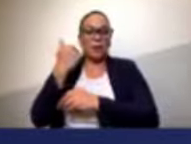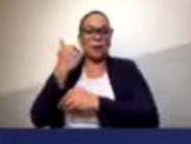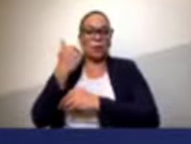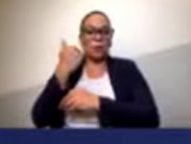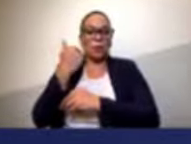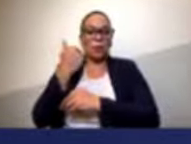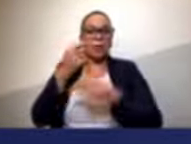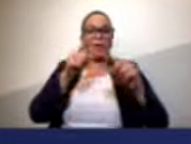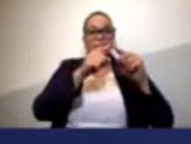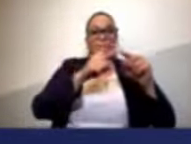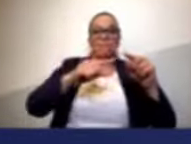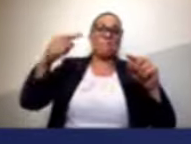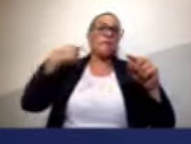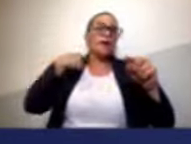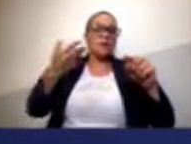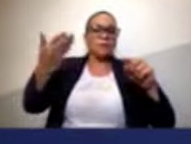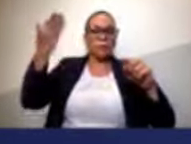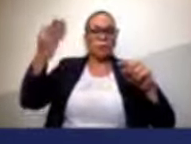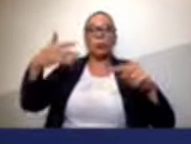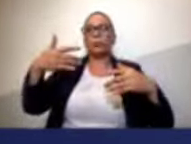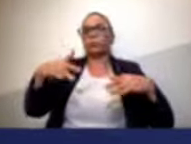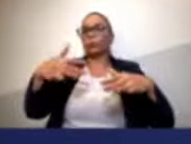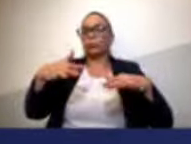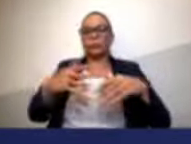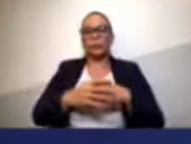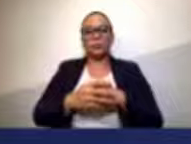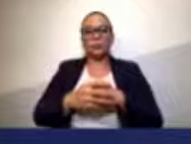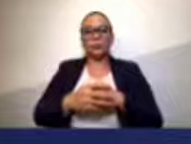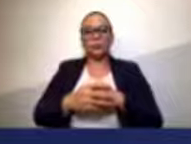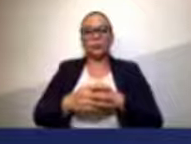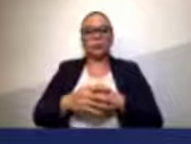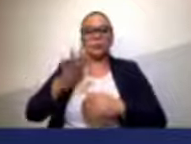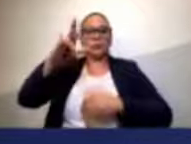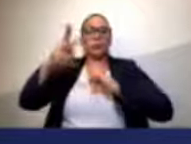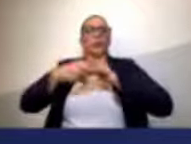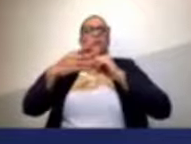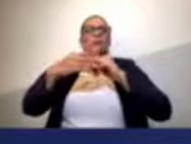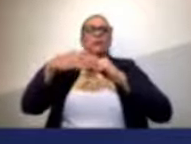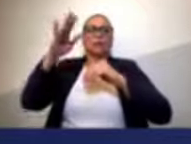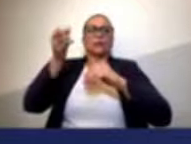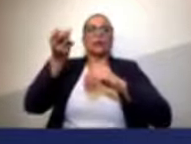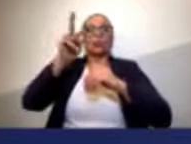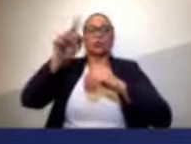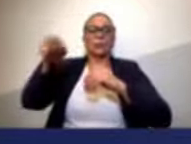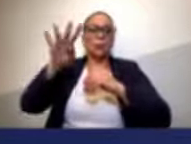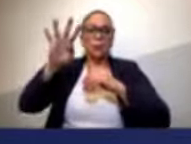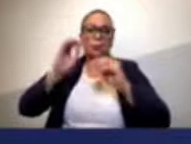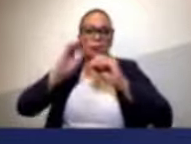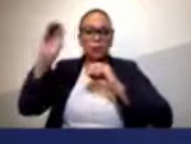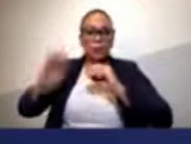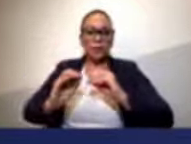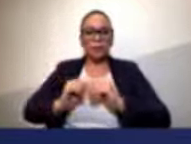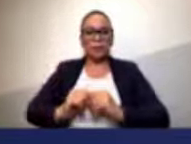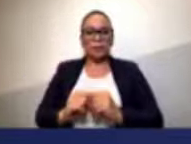inflación era un múltiplo de, ¿qué será?, 5 veces, era el 12.4%.